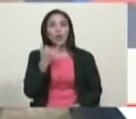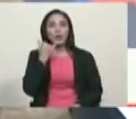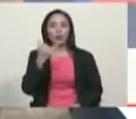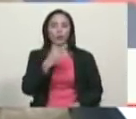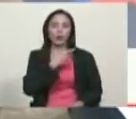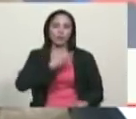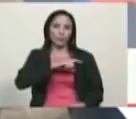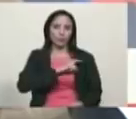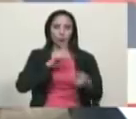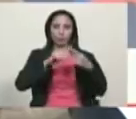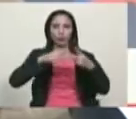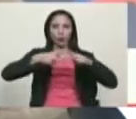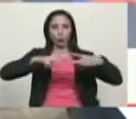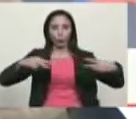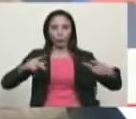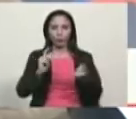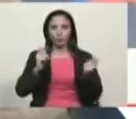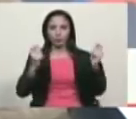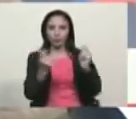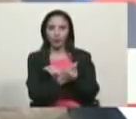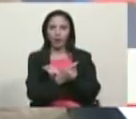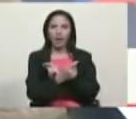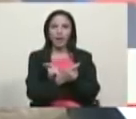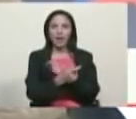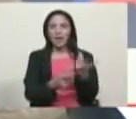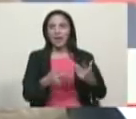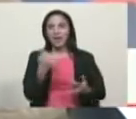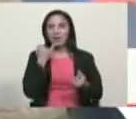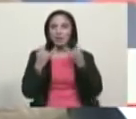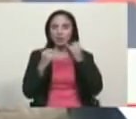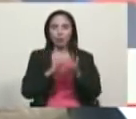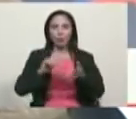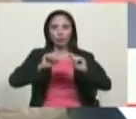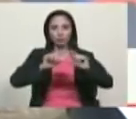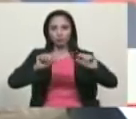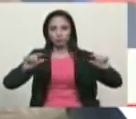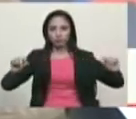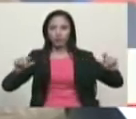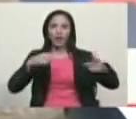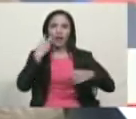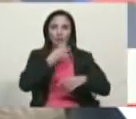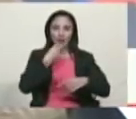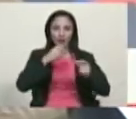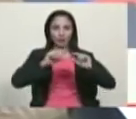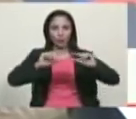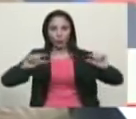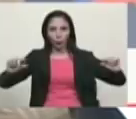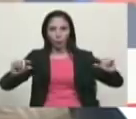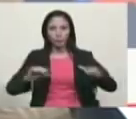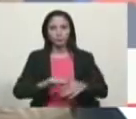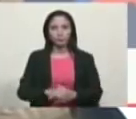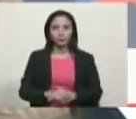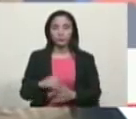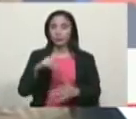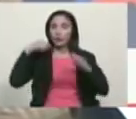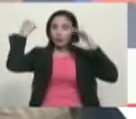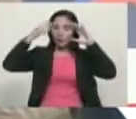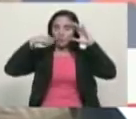Y luego se hizo la traducción y se le pusieron las letras en inglés. El